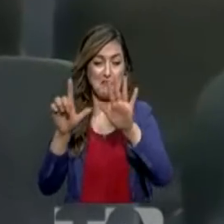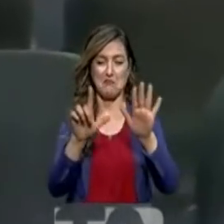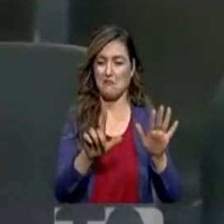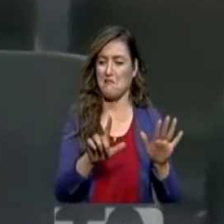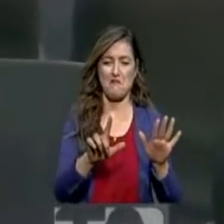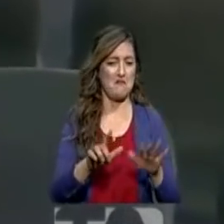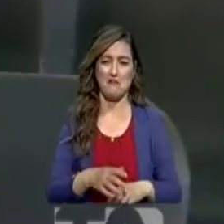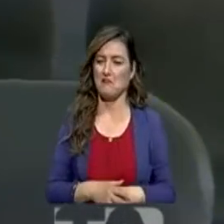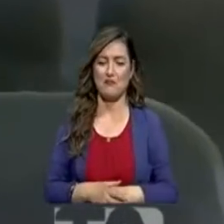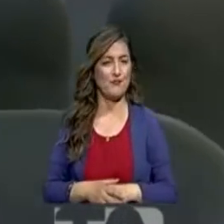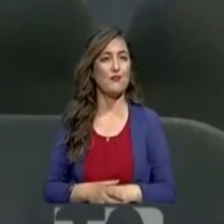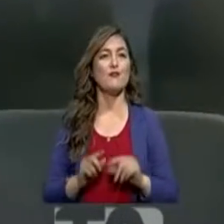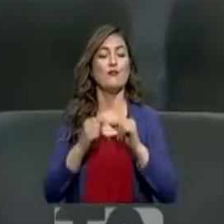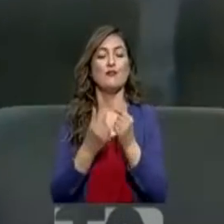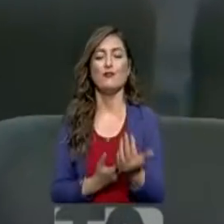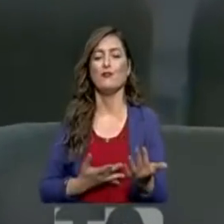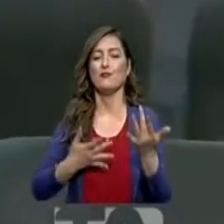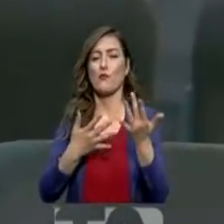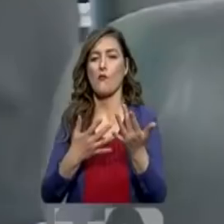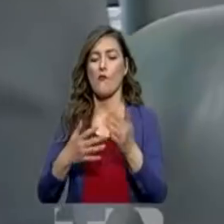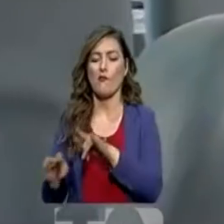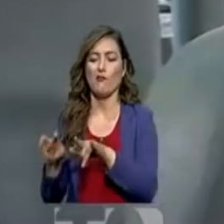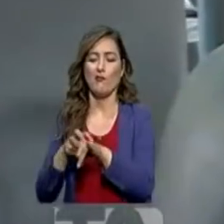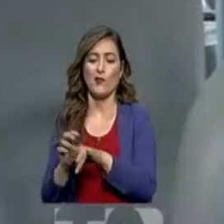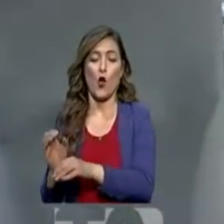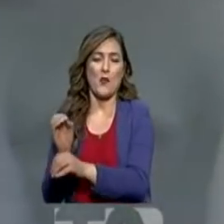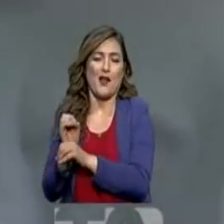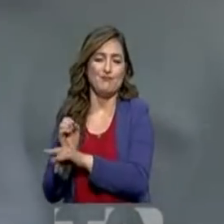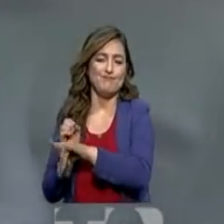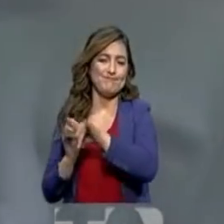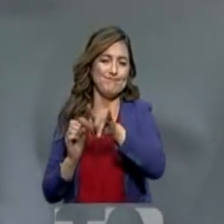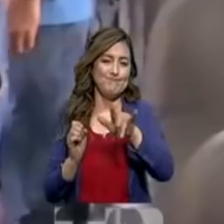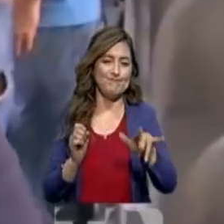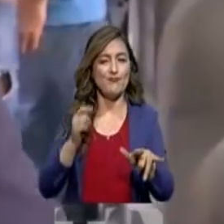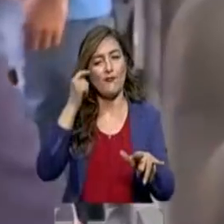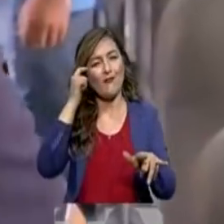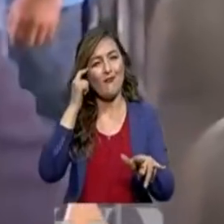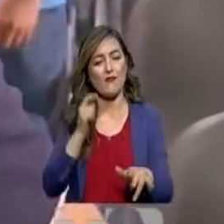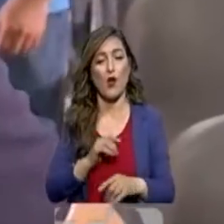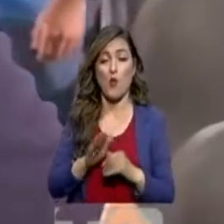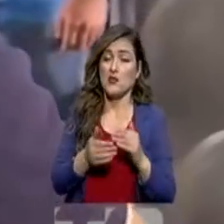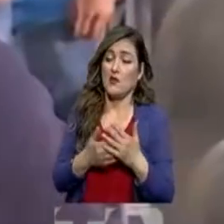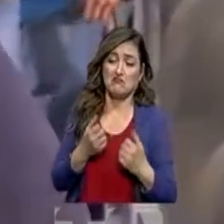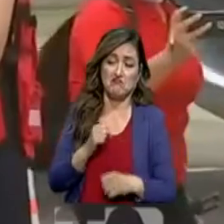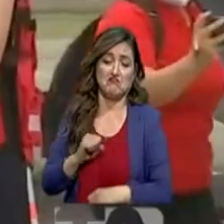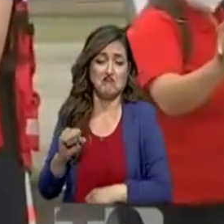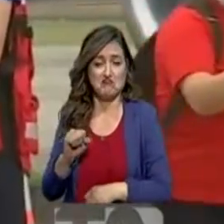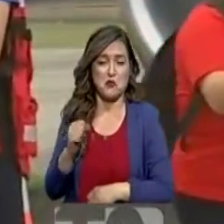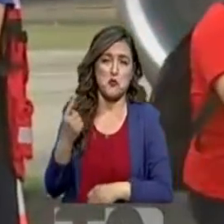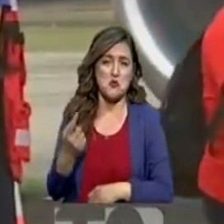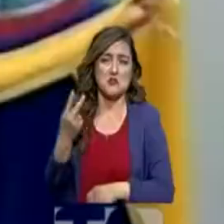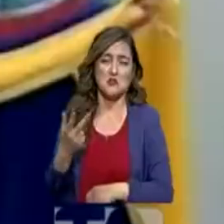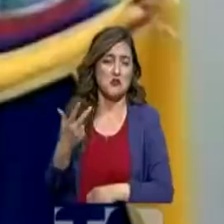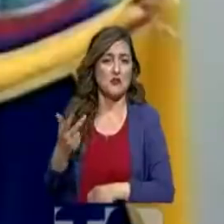Y hay un grupo esperando por también retornar en estos vuelos, obligados. Inclusive pensando en que lo volverán a intentar una y otra